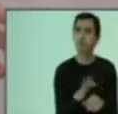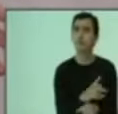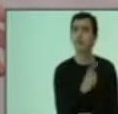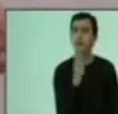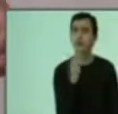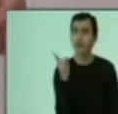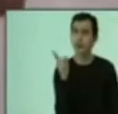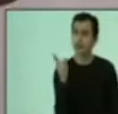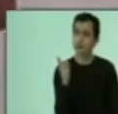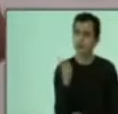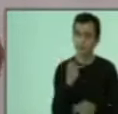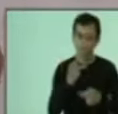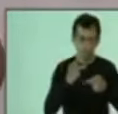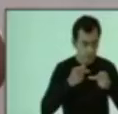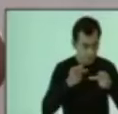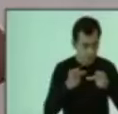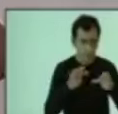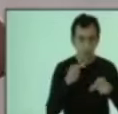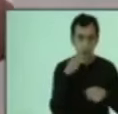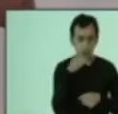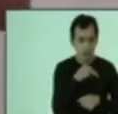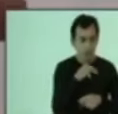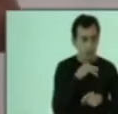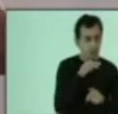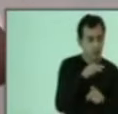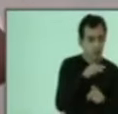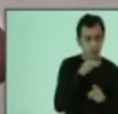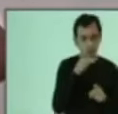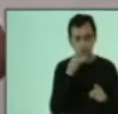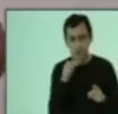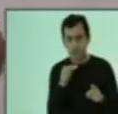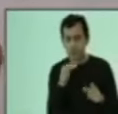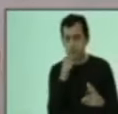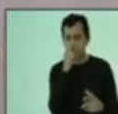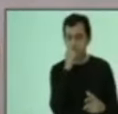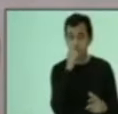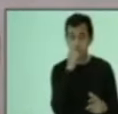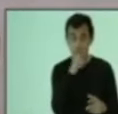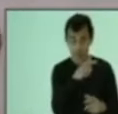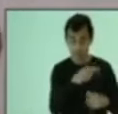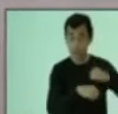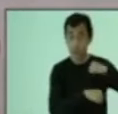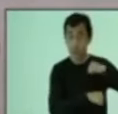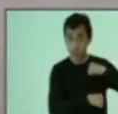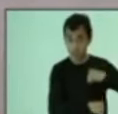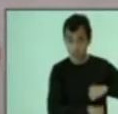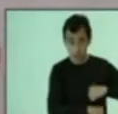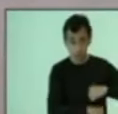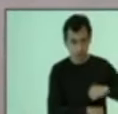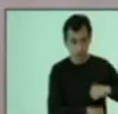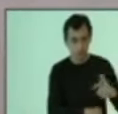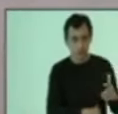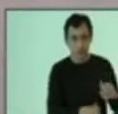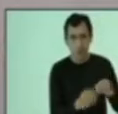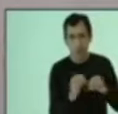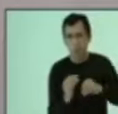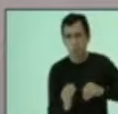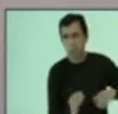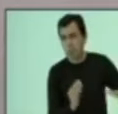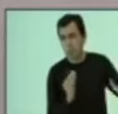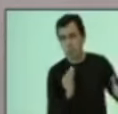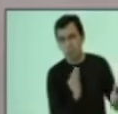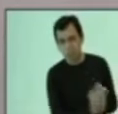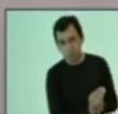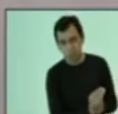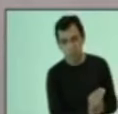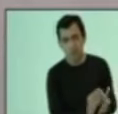eso. Aquí tenemos que voltear nuestros ojos y la administración municipal no puede ser omisa a los